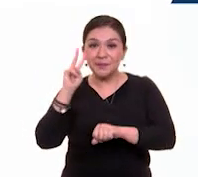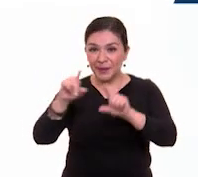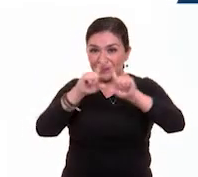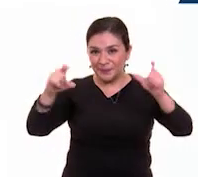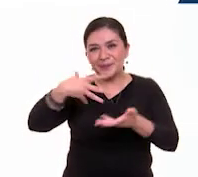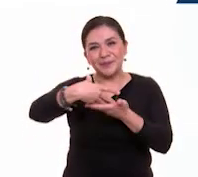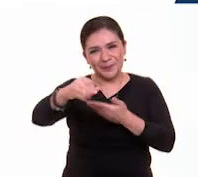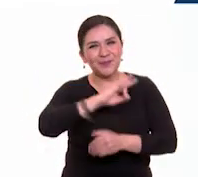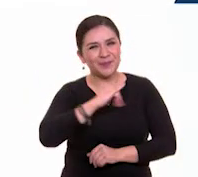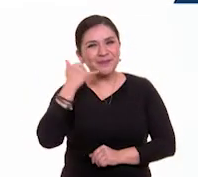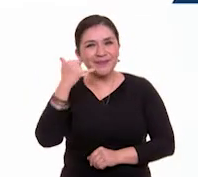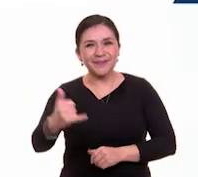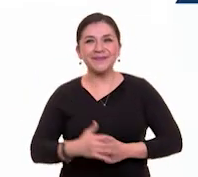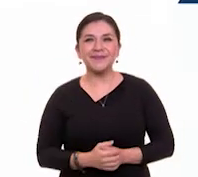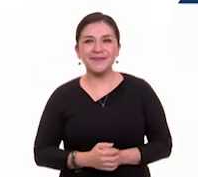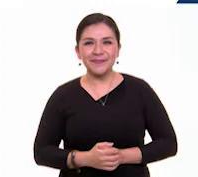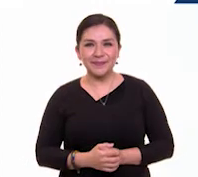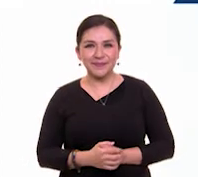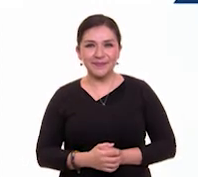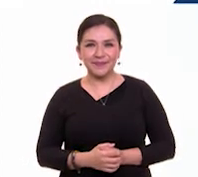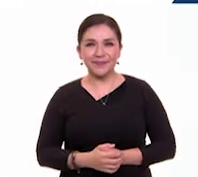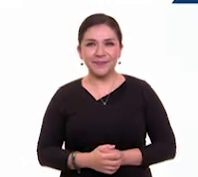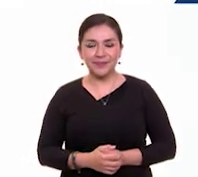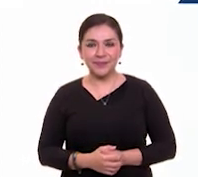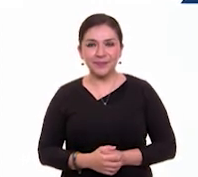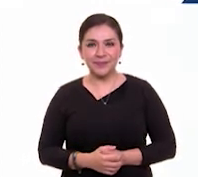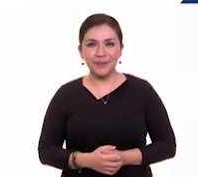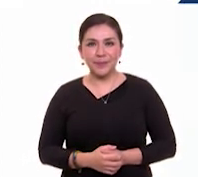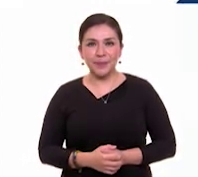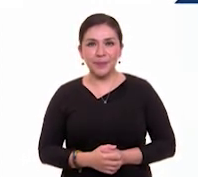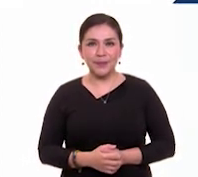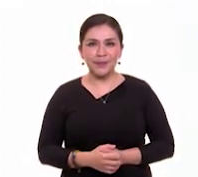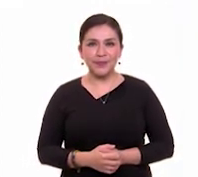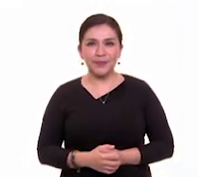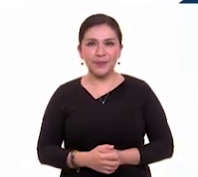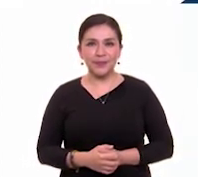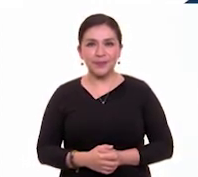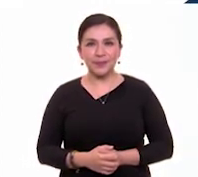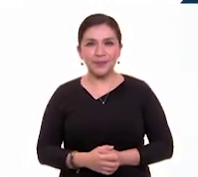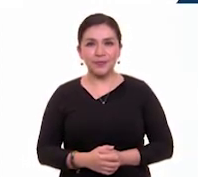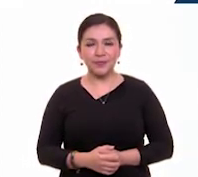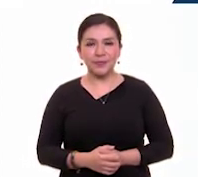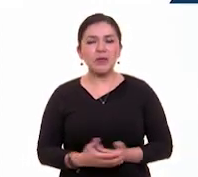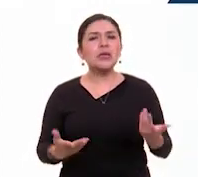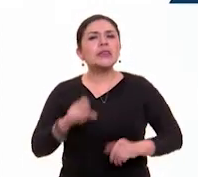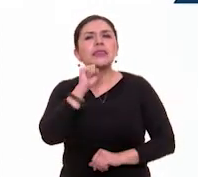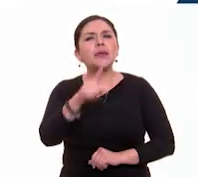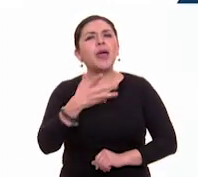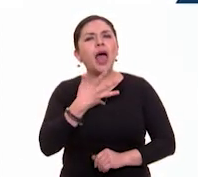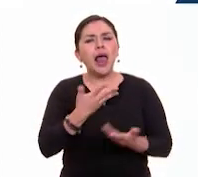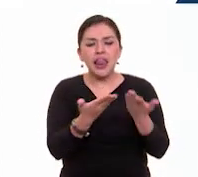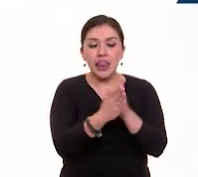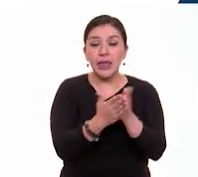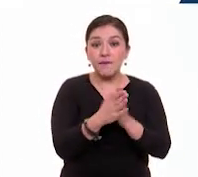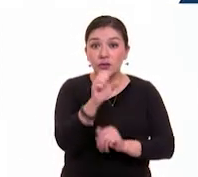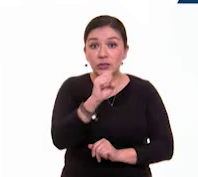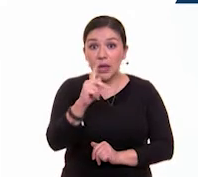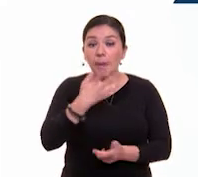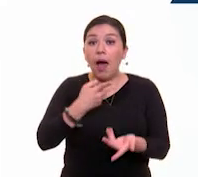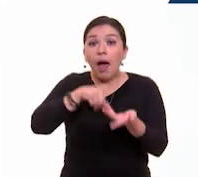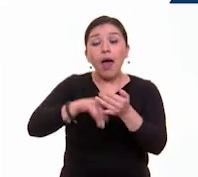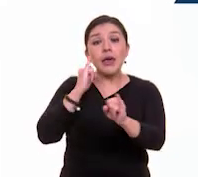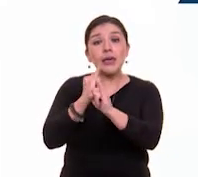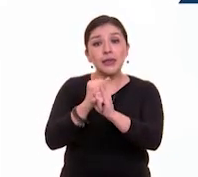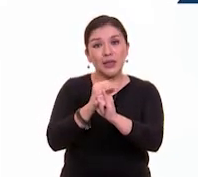55 41 72 04 13 con 100 líneas. También puedes encontrar los libros de texto en la